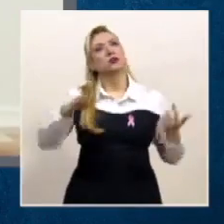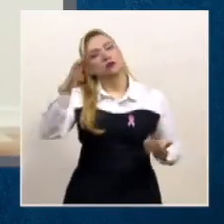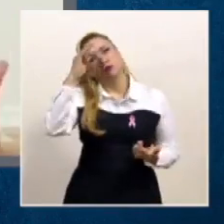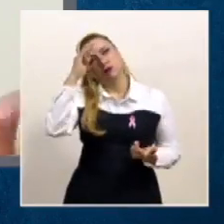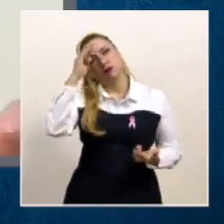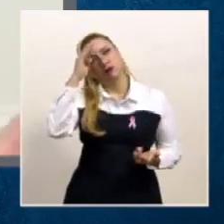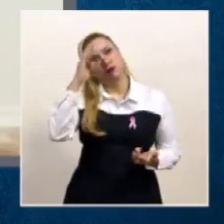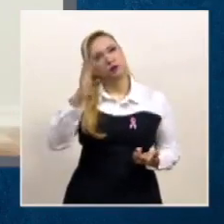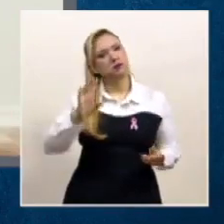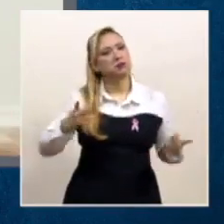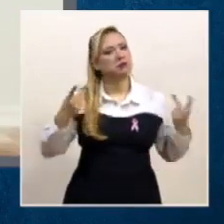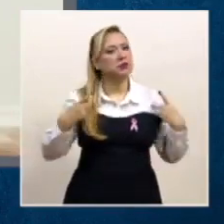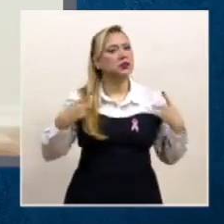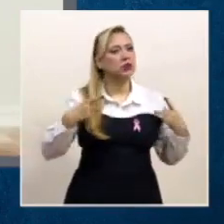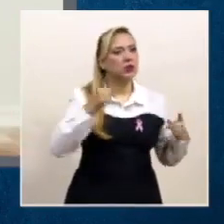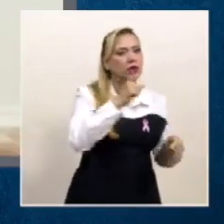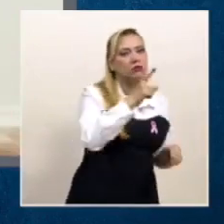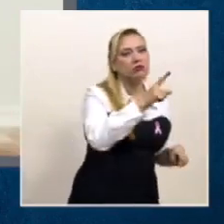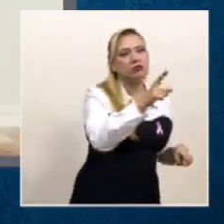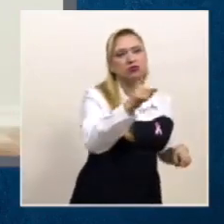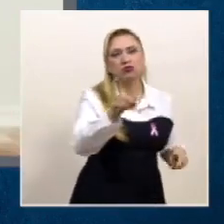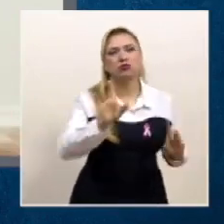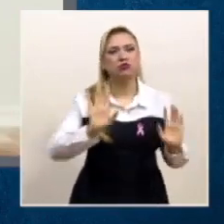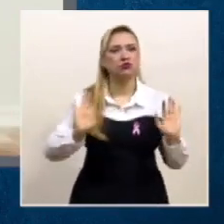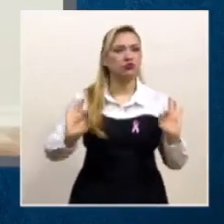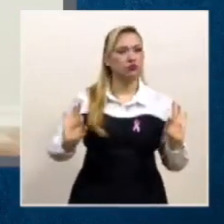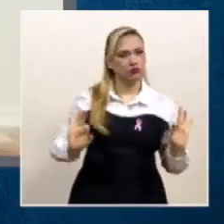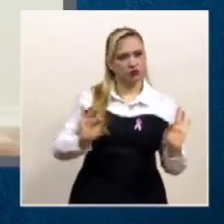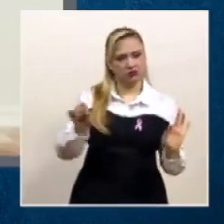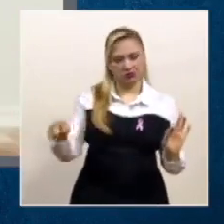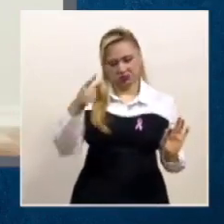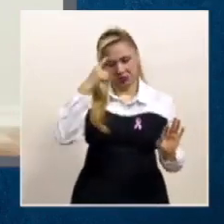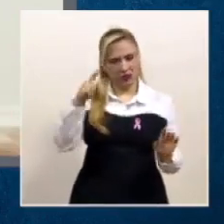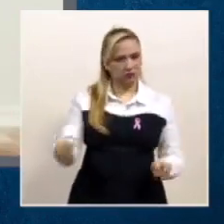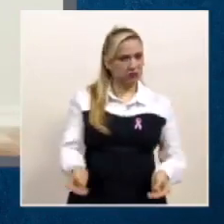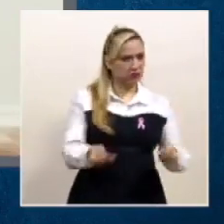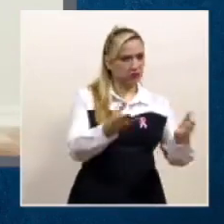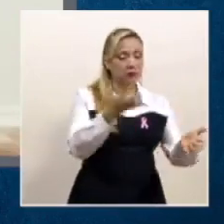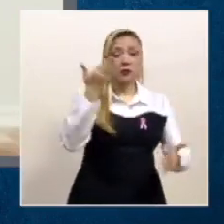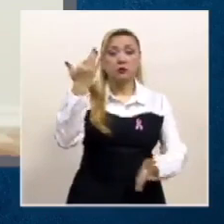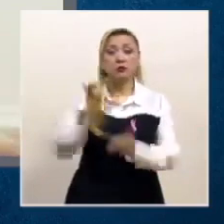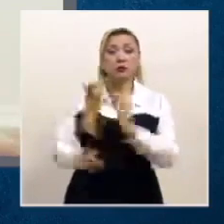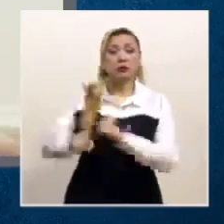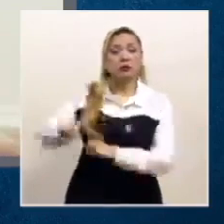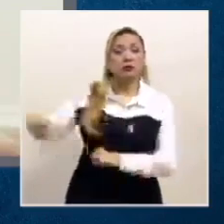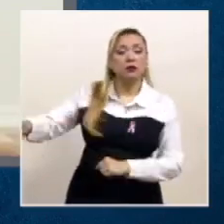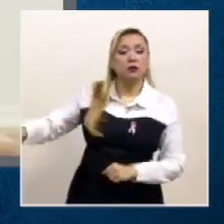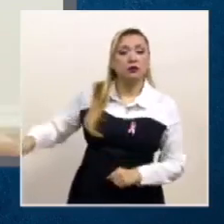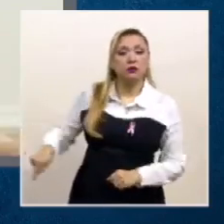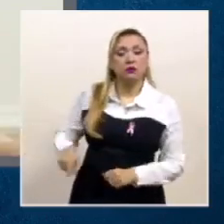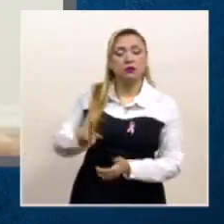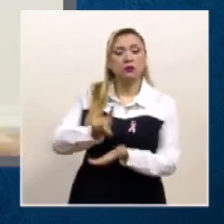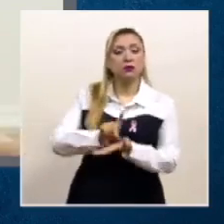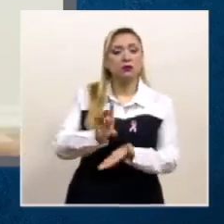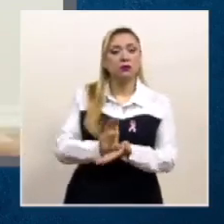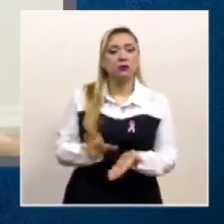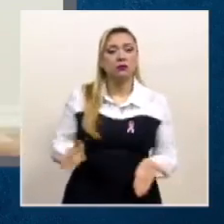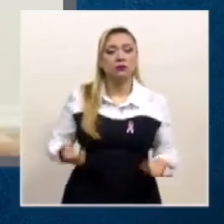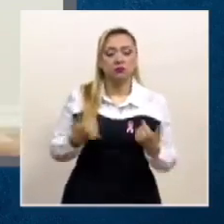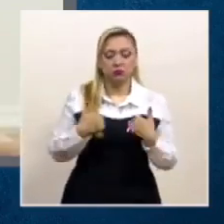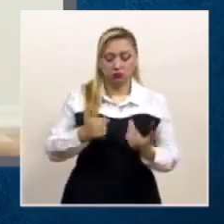tipo estandarizado de persona y si no se tiene en cuenta la gran diversidad de personas, terminamos generando